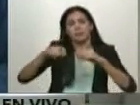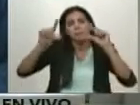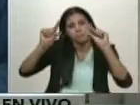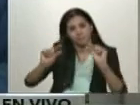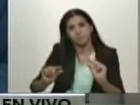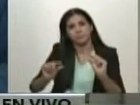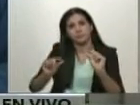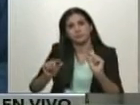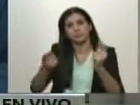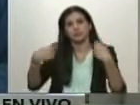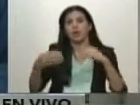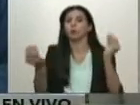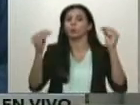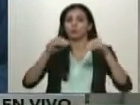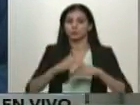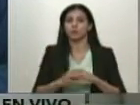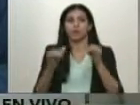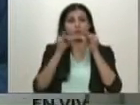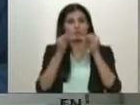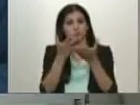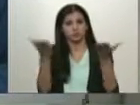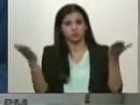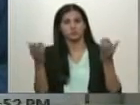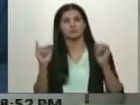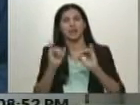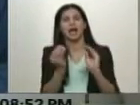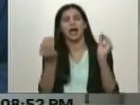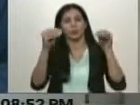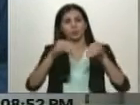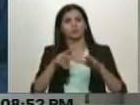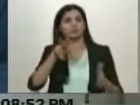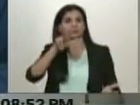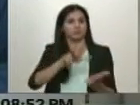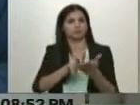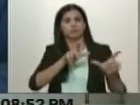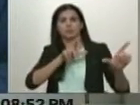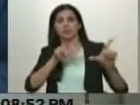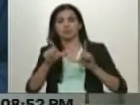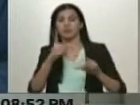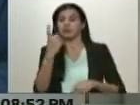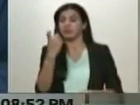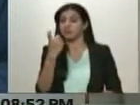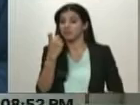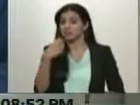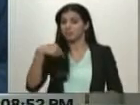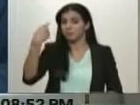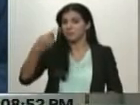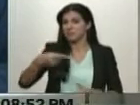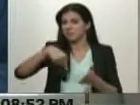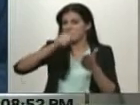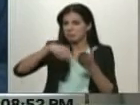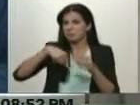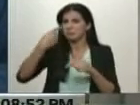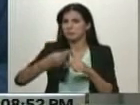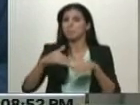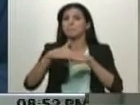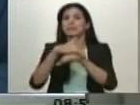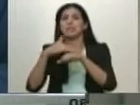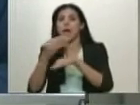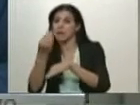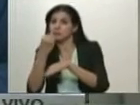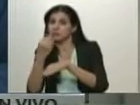convenio. Anuncio ya este convenio, lo he autorizado, debe firmarse mañana mismo entre el Ministerio de